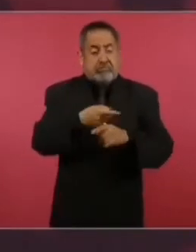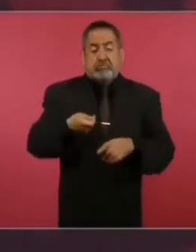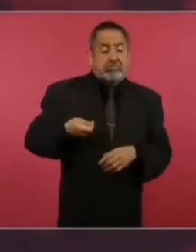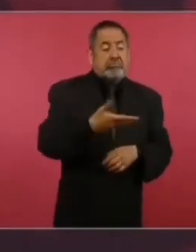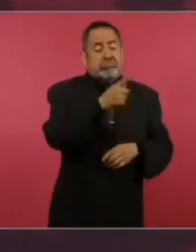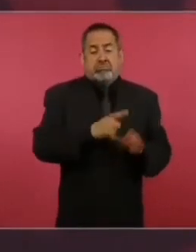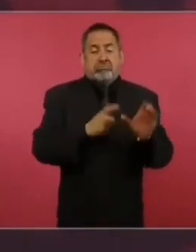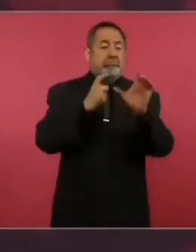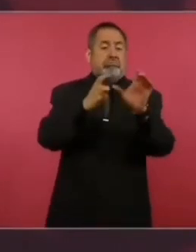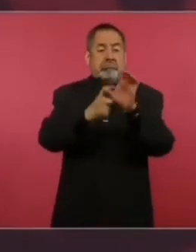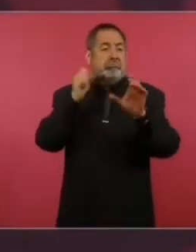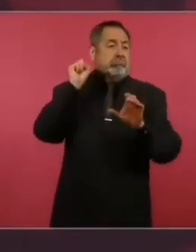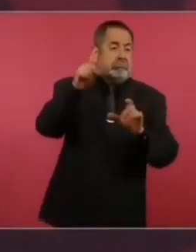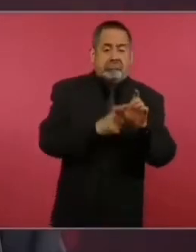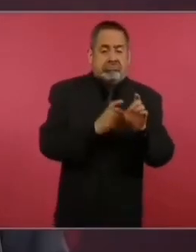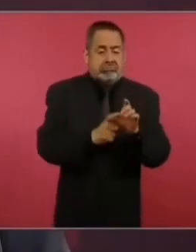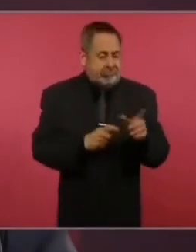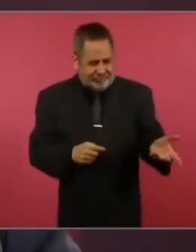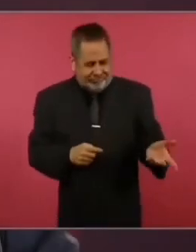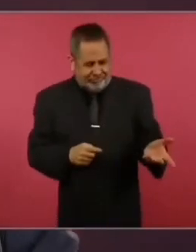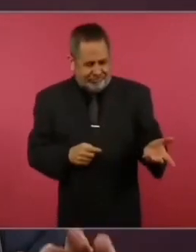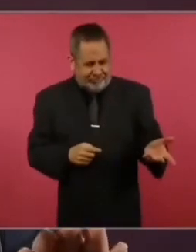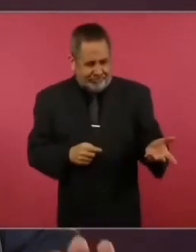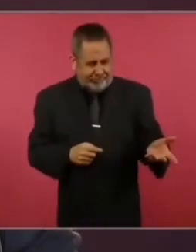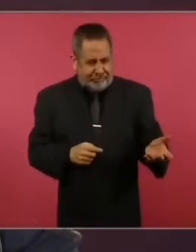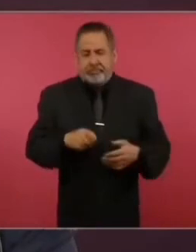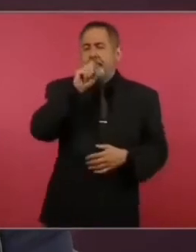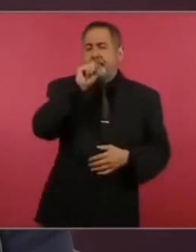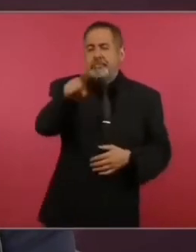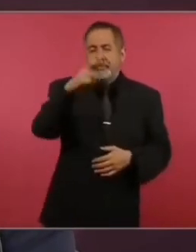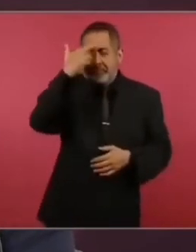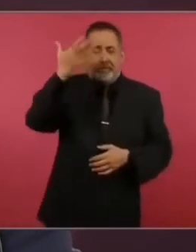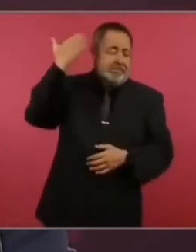comunistas los que venían